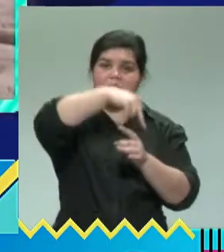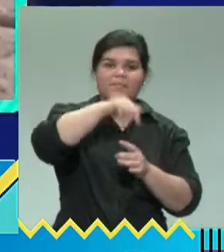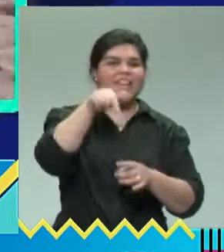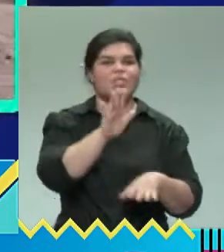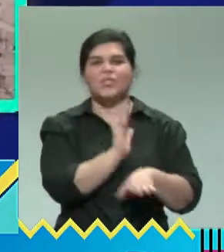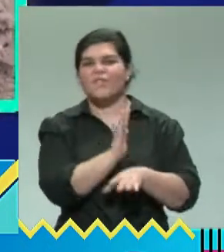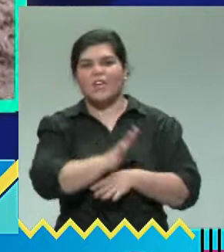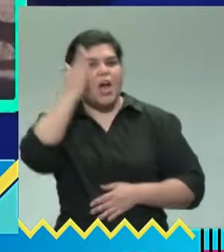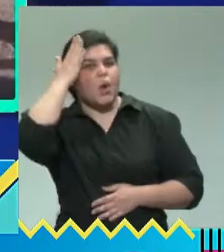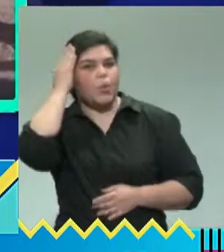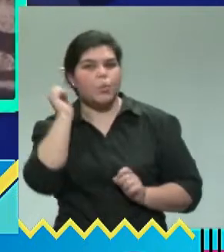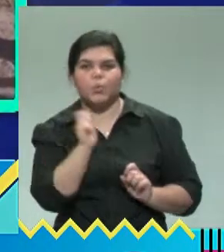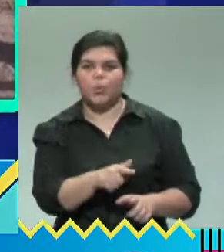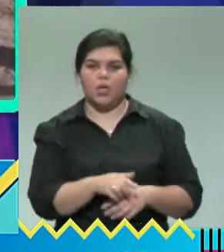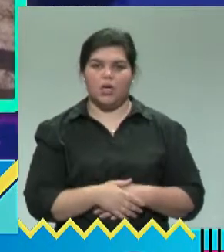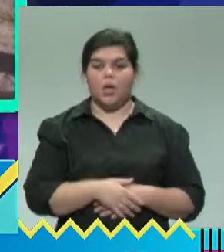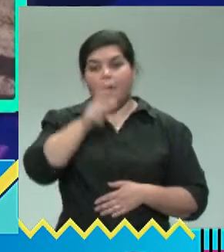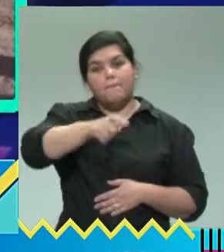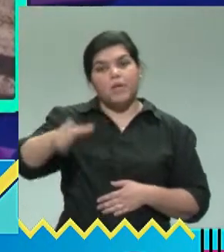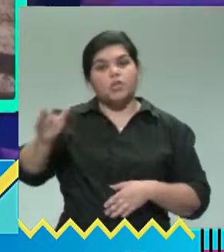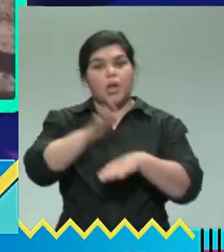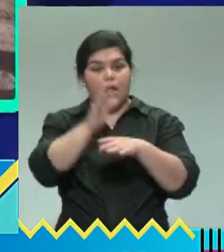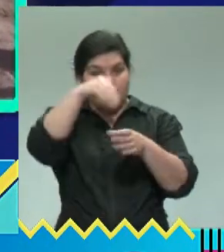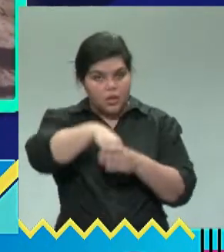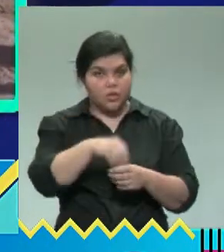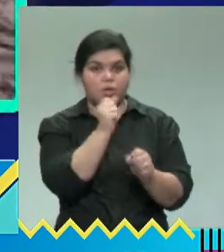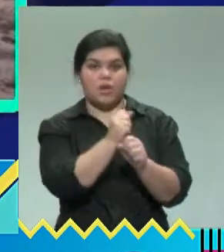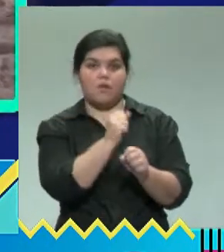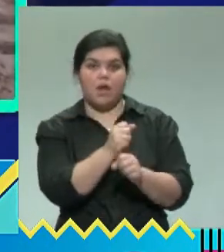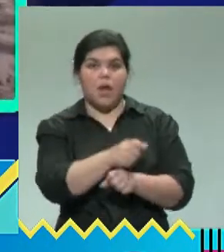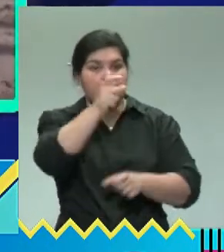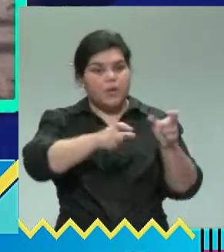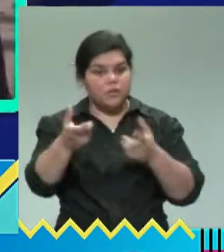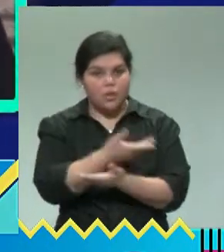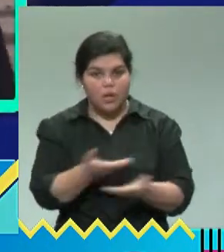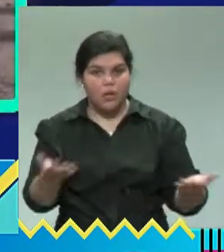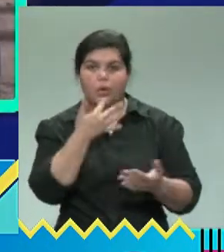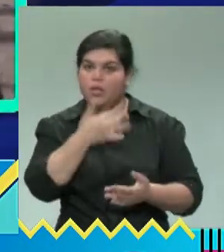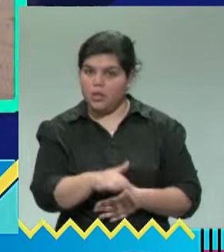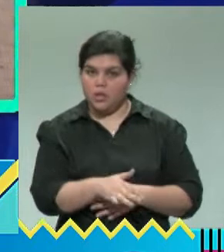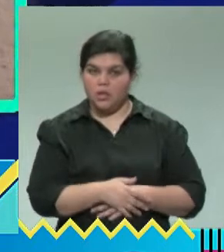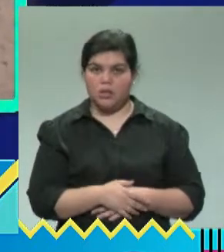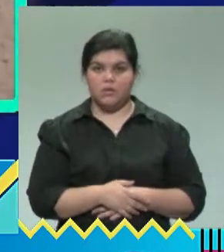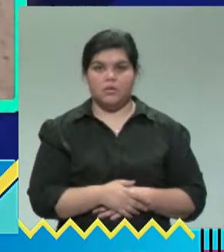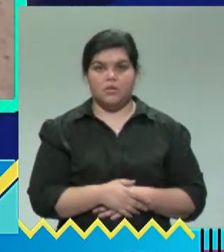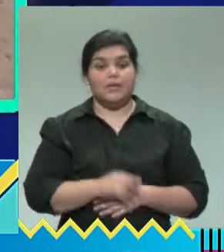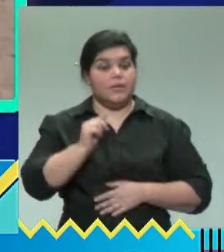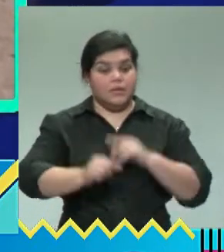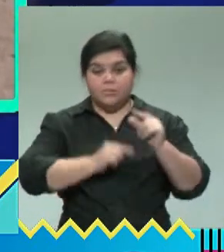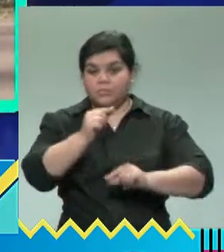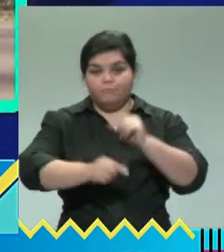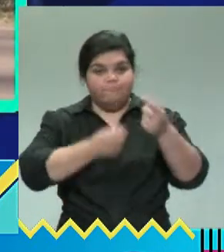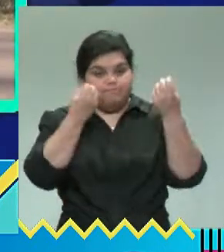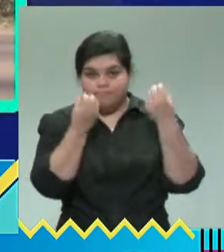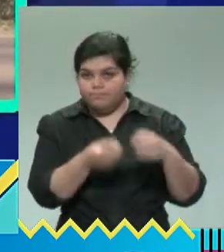los dirigentes, cultura en los empleados, cultura en la población. Y bueno, eso se fue perdiendo de a